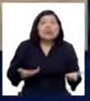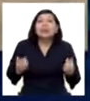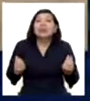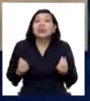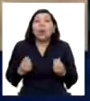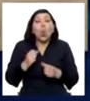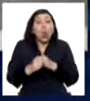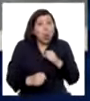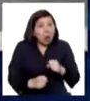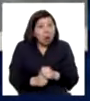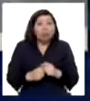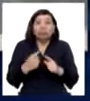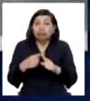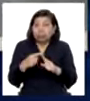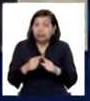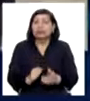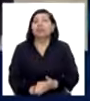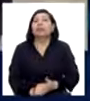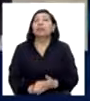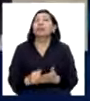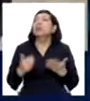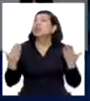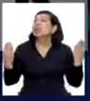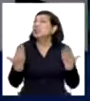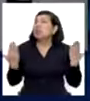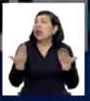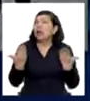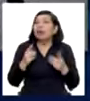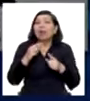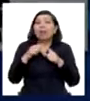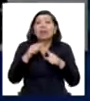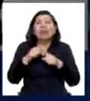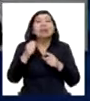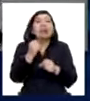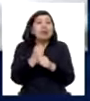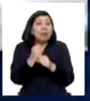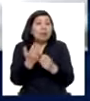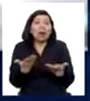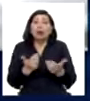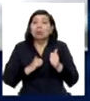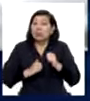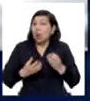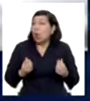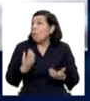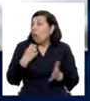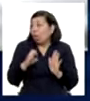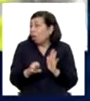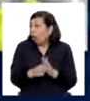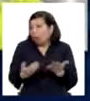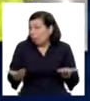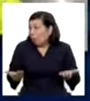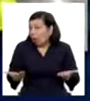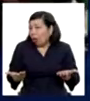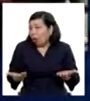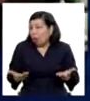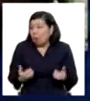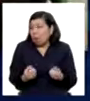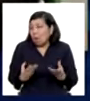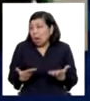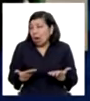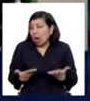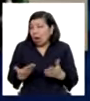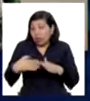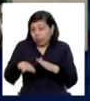planes anuales, multianuales, donde incorporamos diversas actividades. Actividades que son tanto